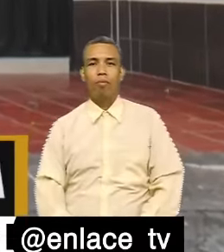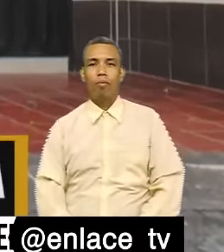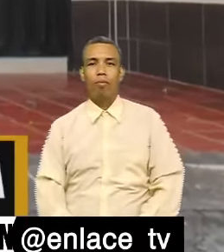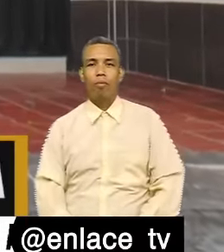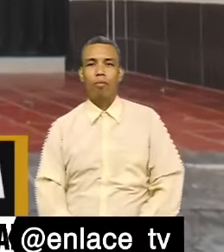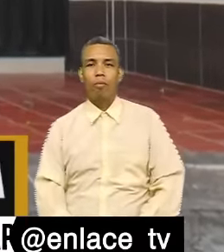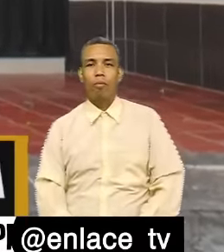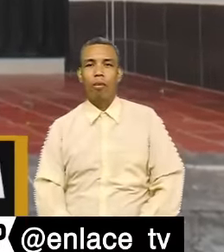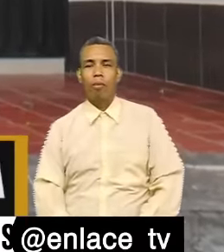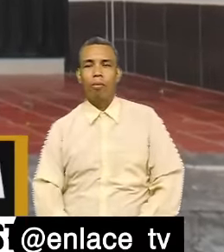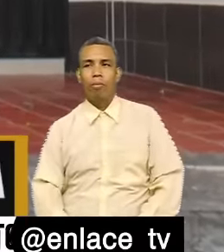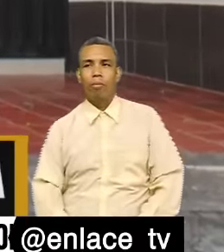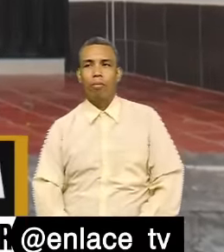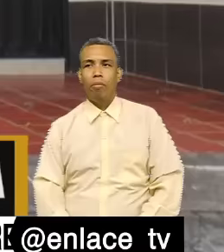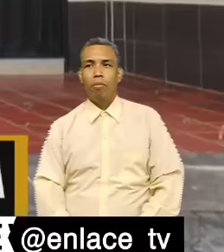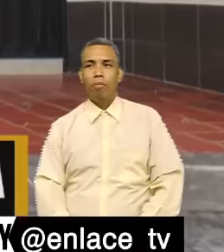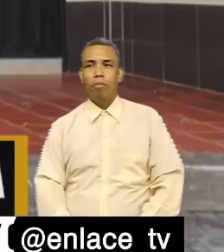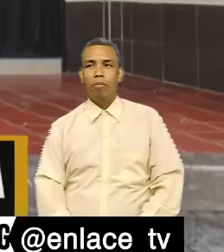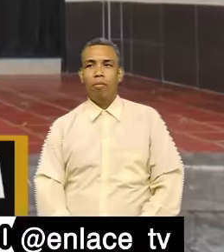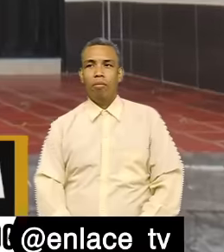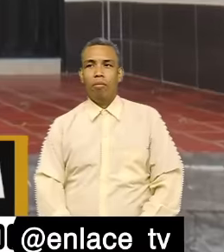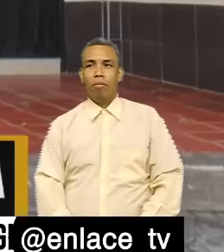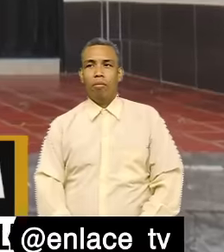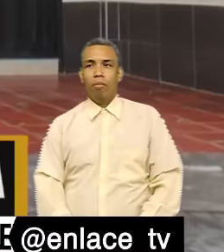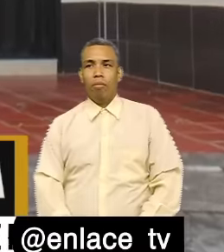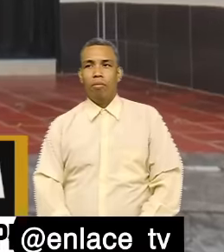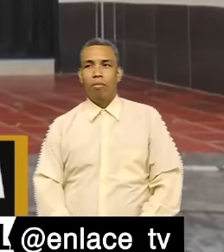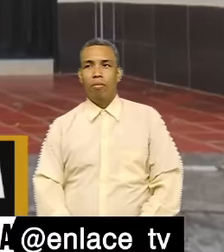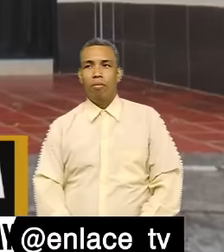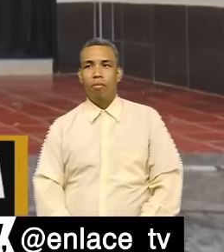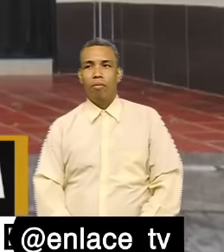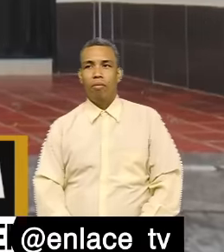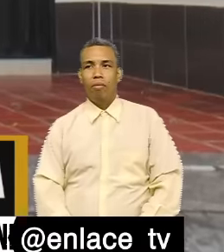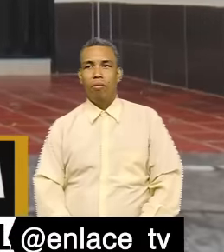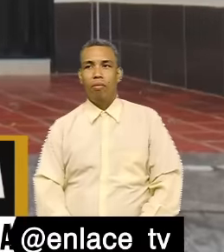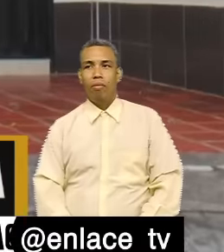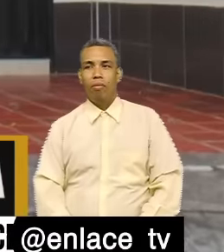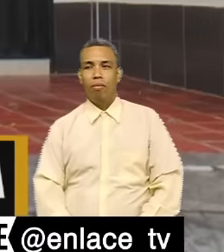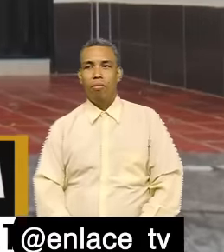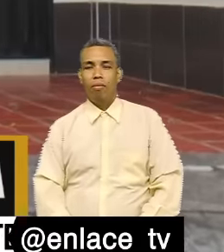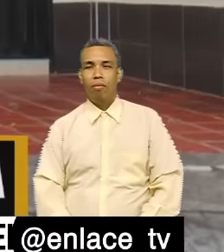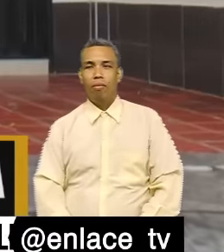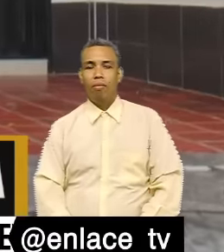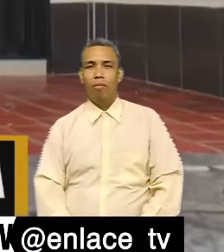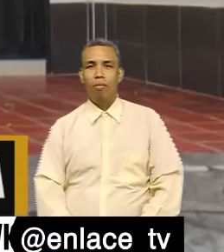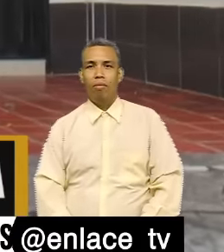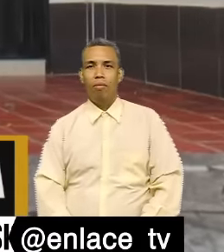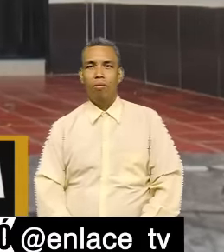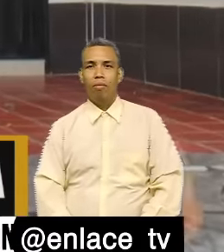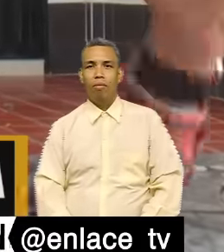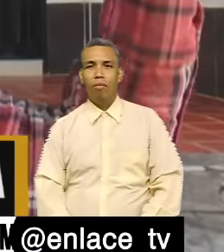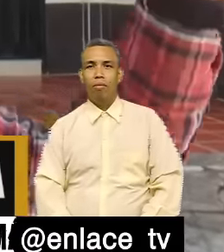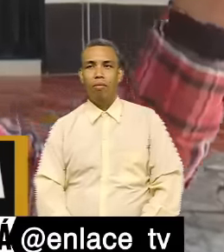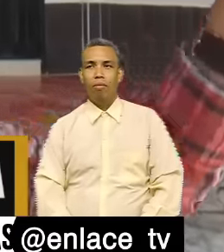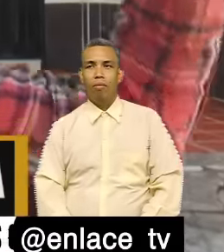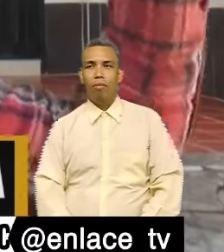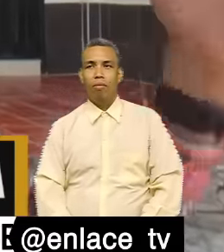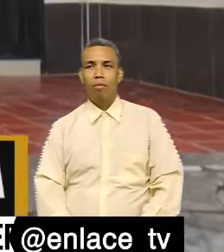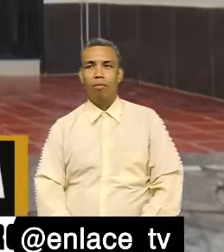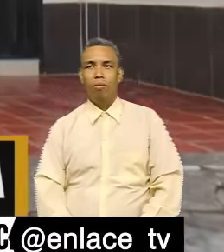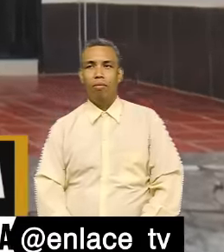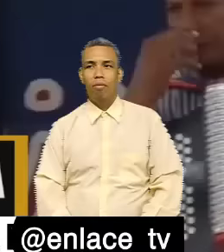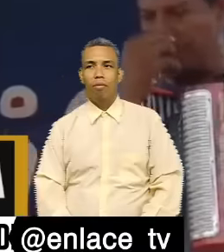y Pedrito bien lo sabe, único aquí en Santander, y Pedrito bien lo sabe, único aquí